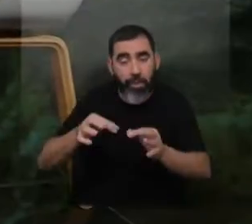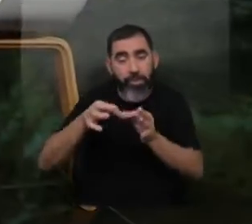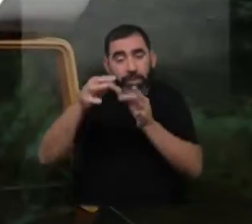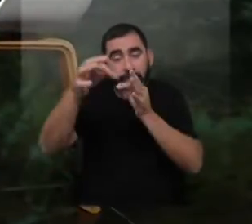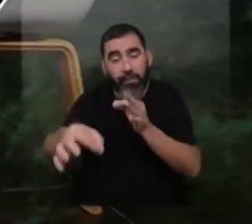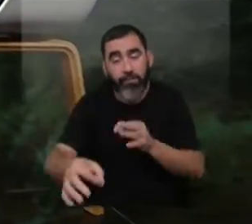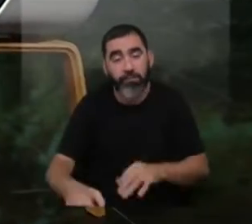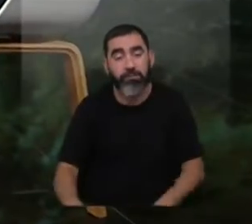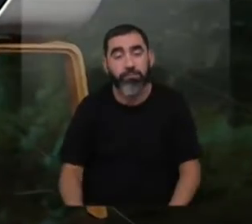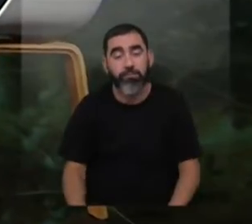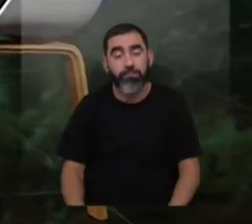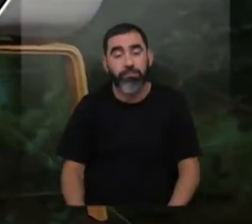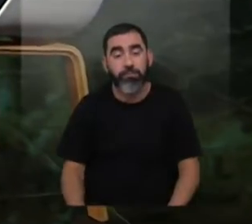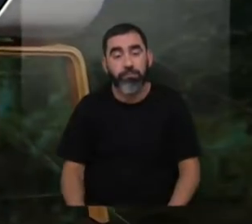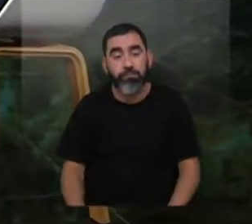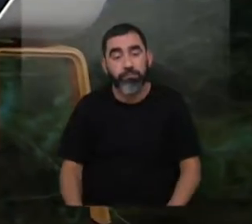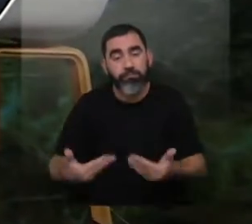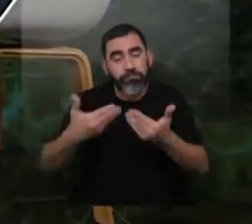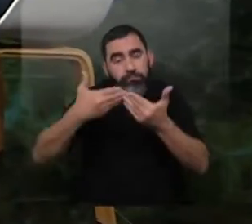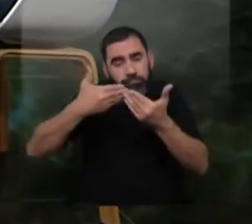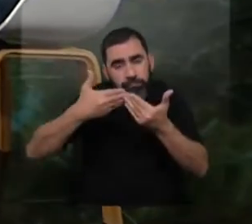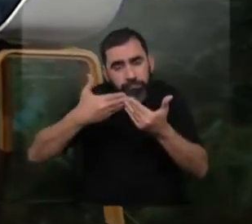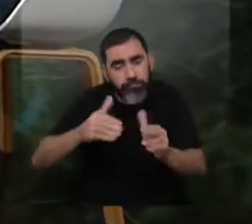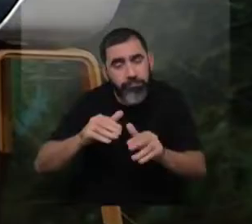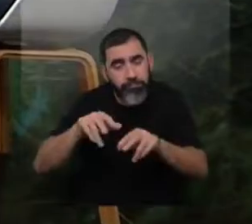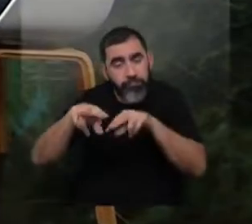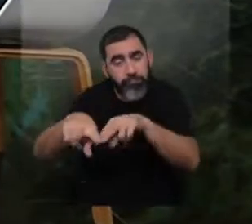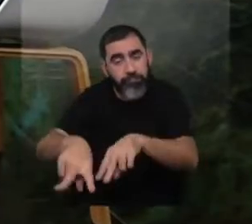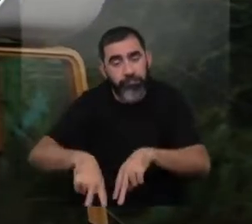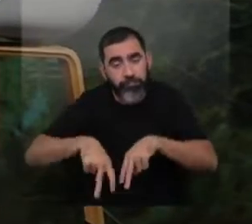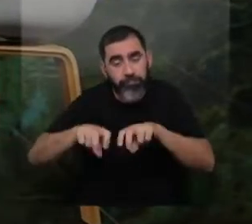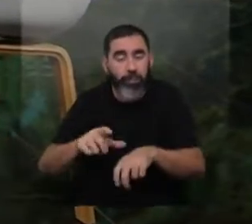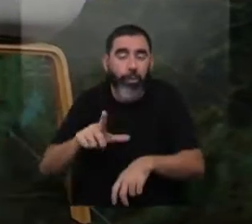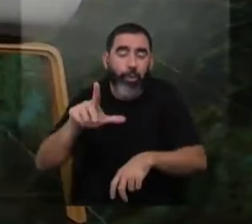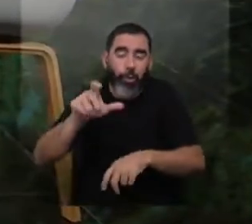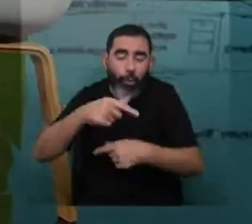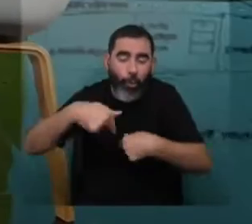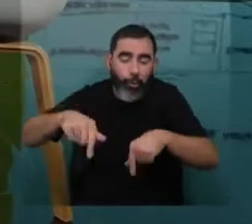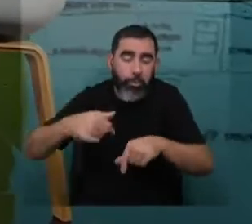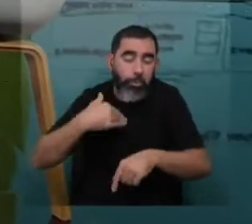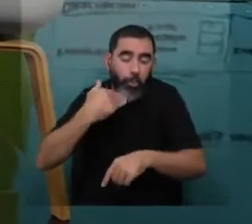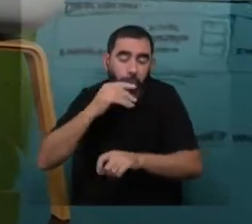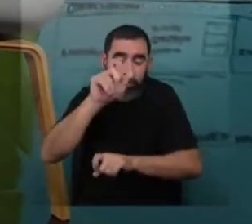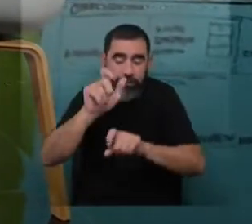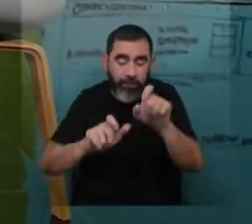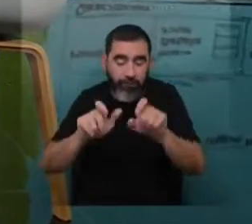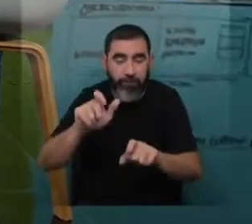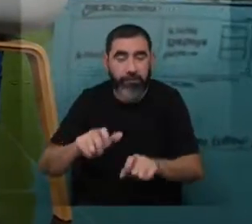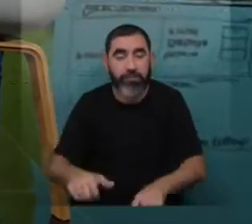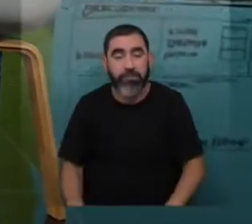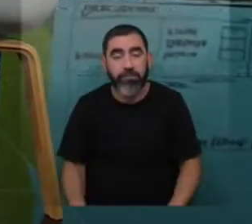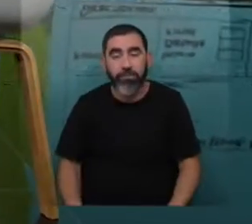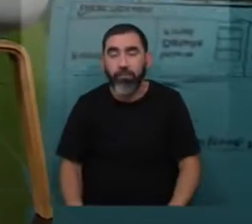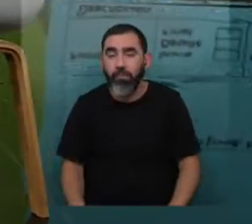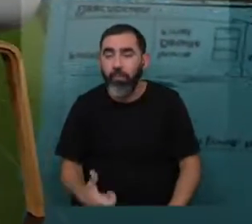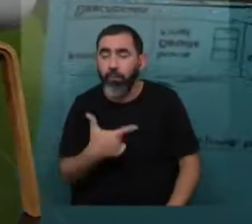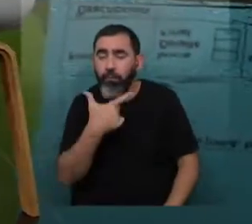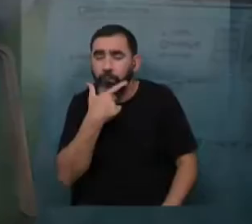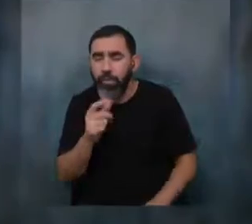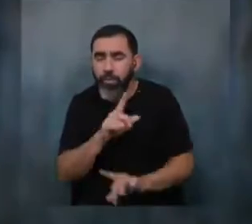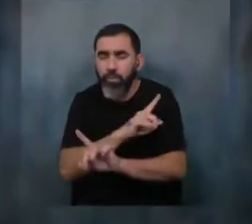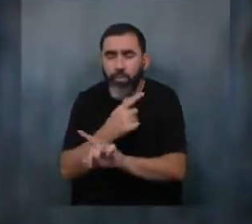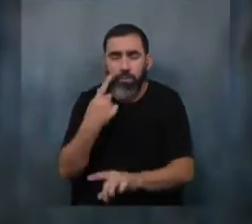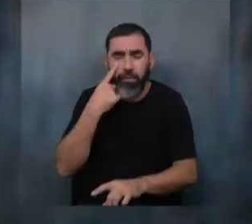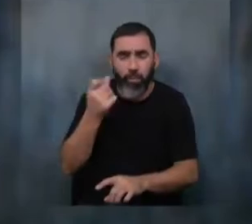vez que se empieza a excavar, y creo que esto que voy a preguntar es bastante obvio para ustedes, pero tal vez no lo sea para nosotros, ¿es muy fácil o no